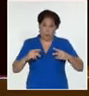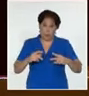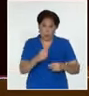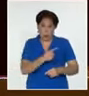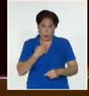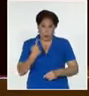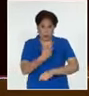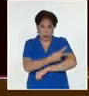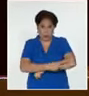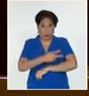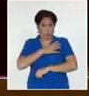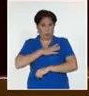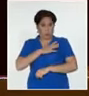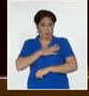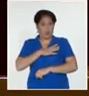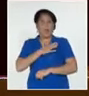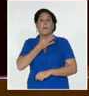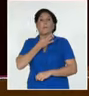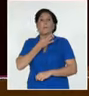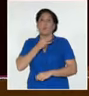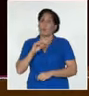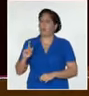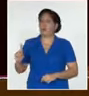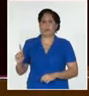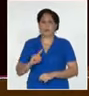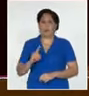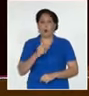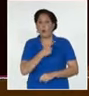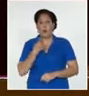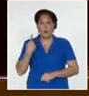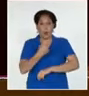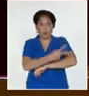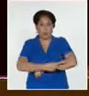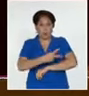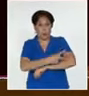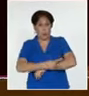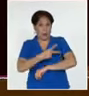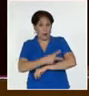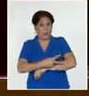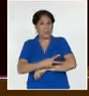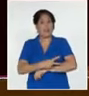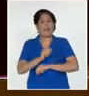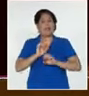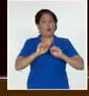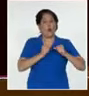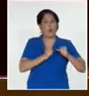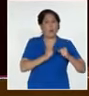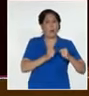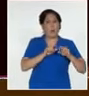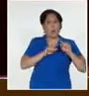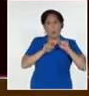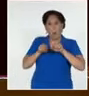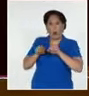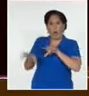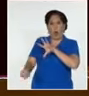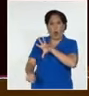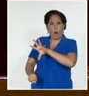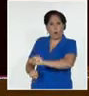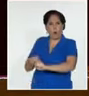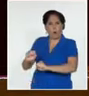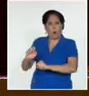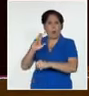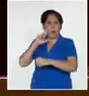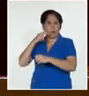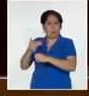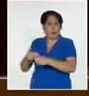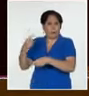naciones no son pobres. Nuestras naciones han sido empobrecidas por siglos de coloniaje,